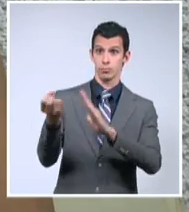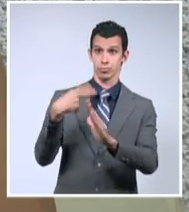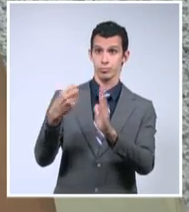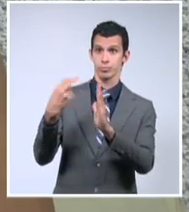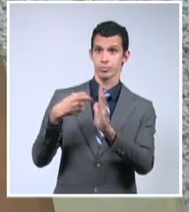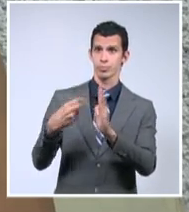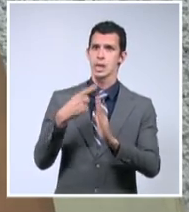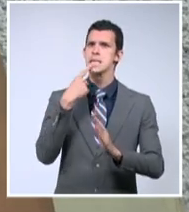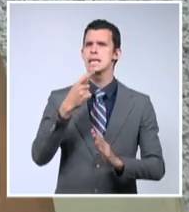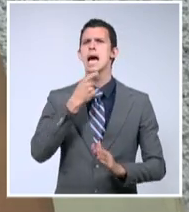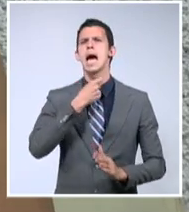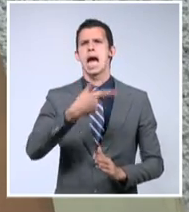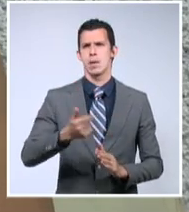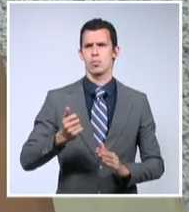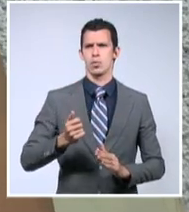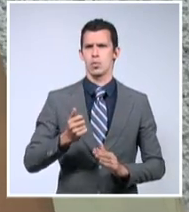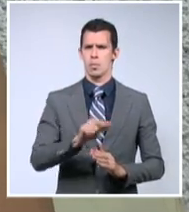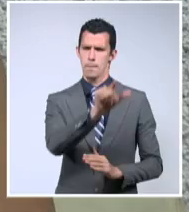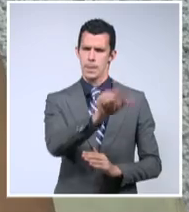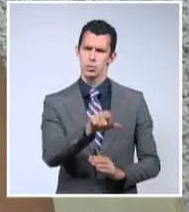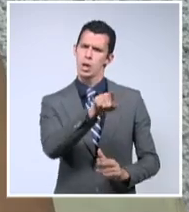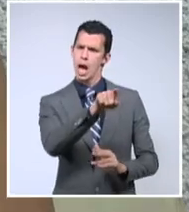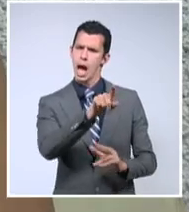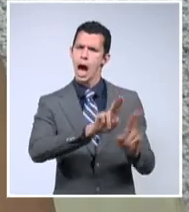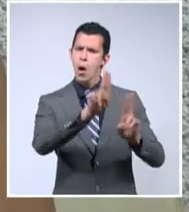3 pruebas de